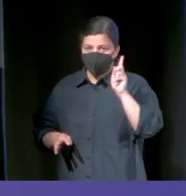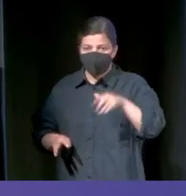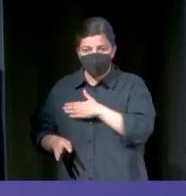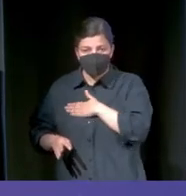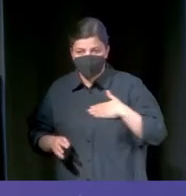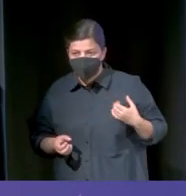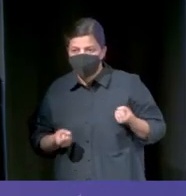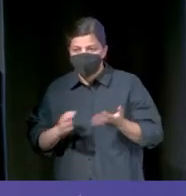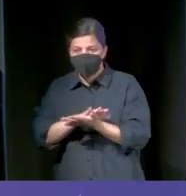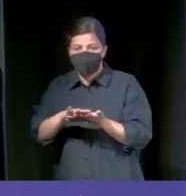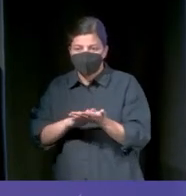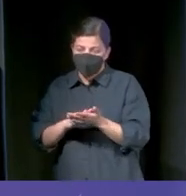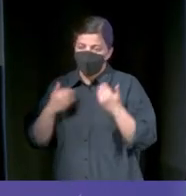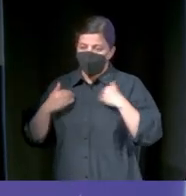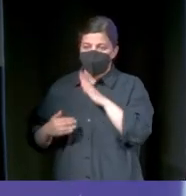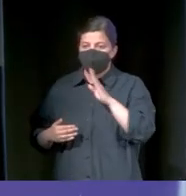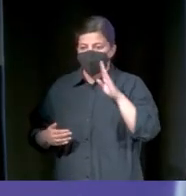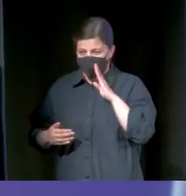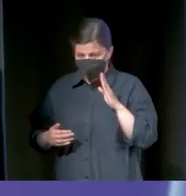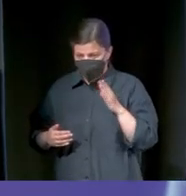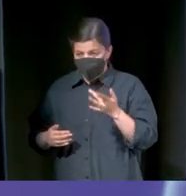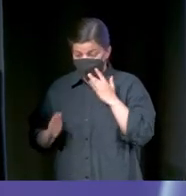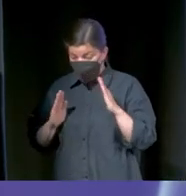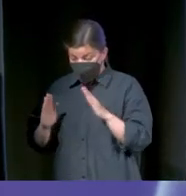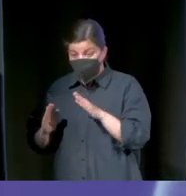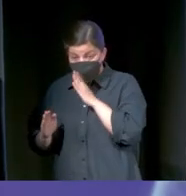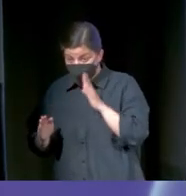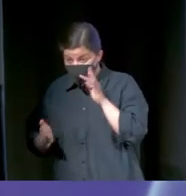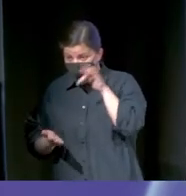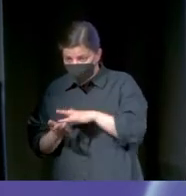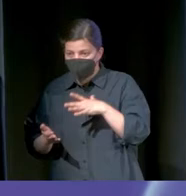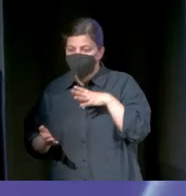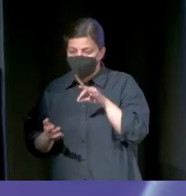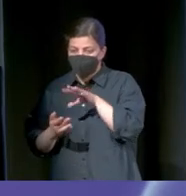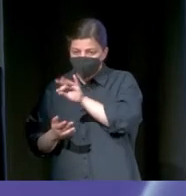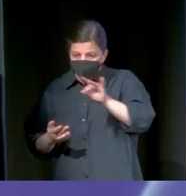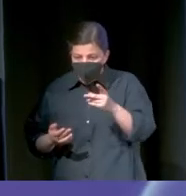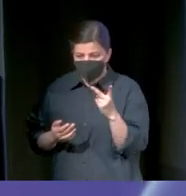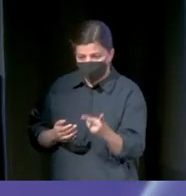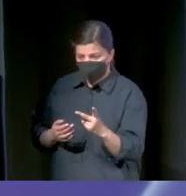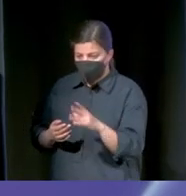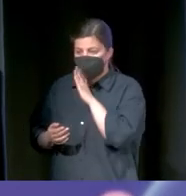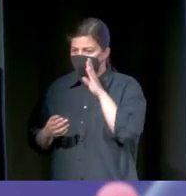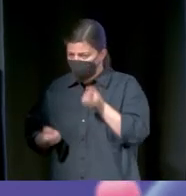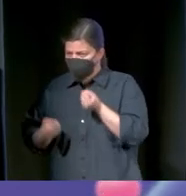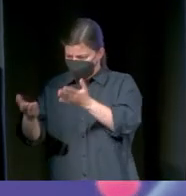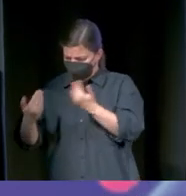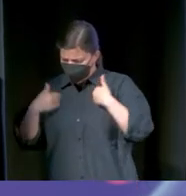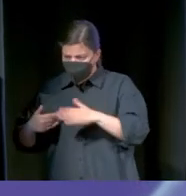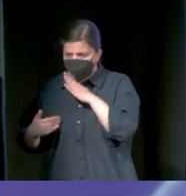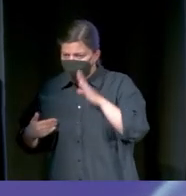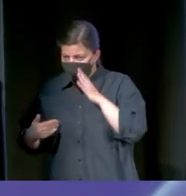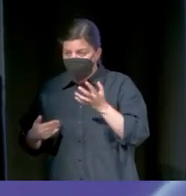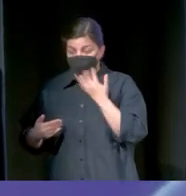y es por ejemplo el rollo de ser madre o sea cuando tú eres madre tú tienes dos posibilidades que es que tú muestras al mundo que eres madre yo de hecho